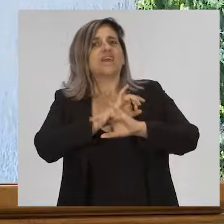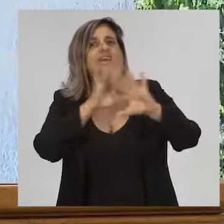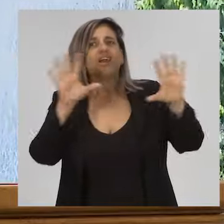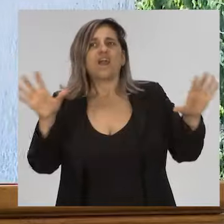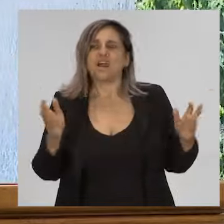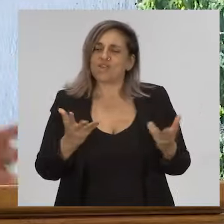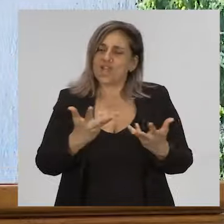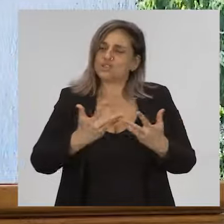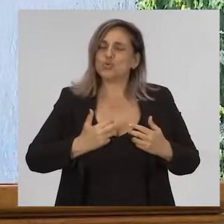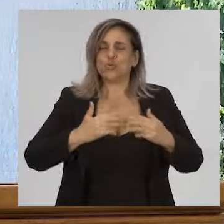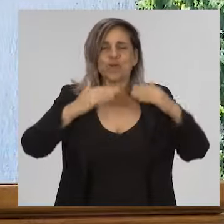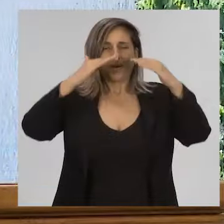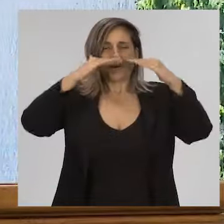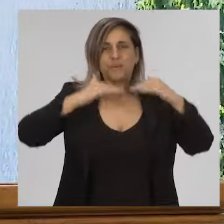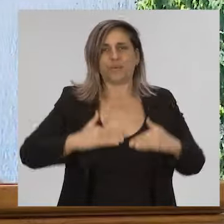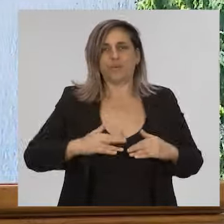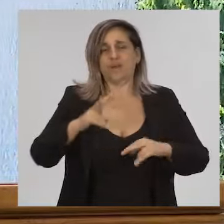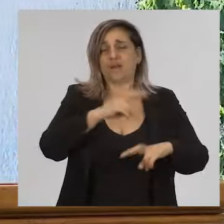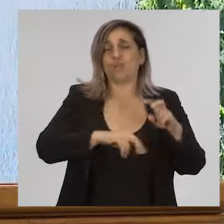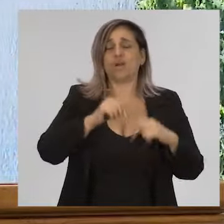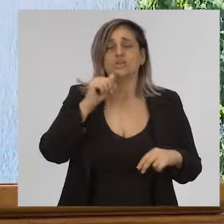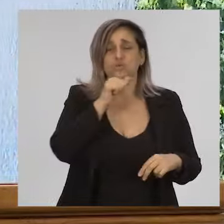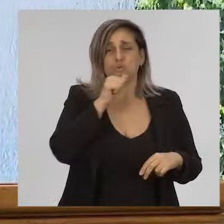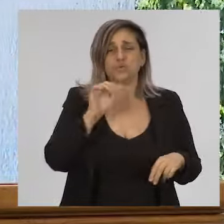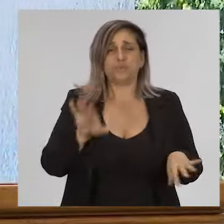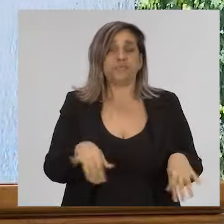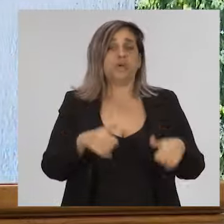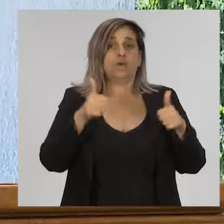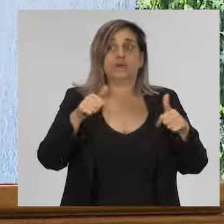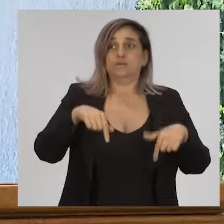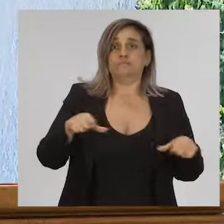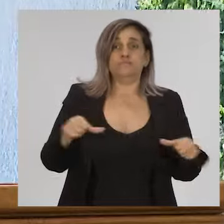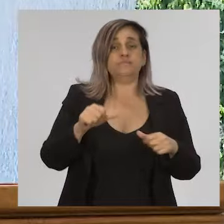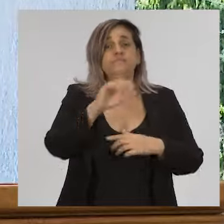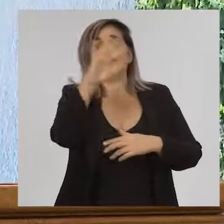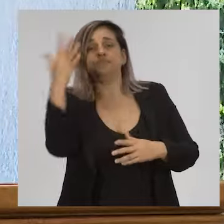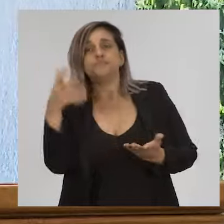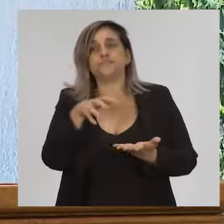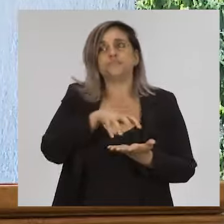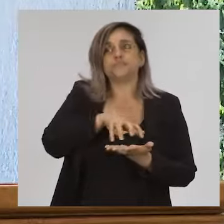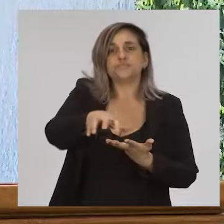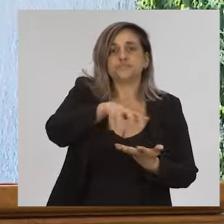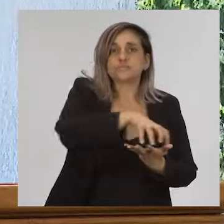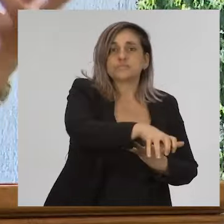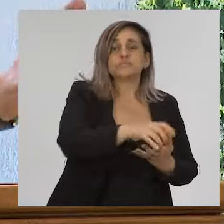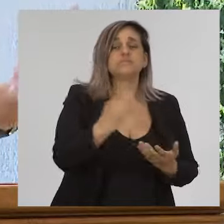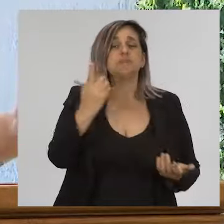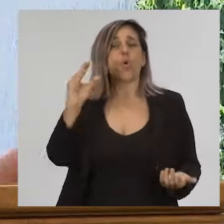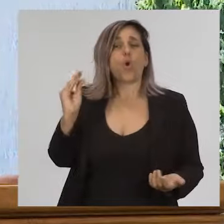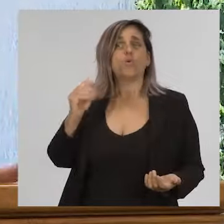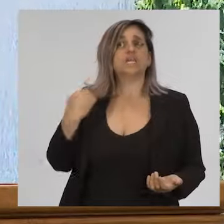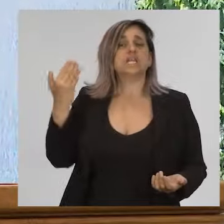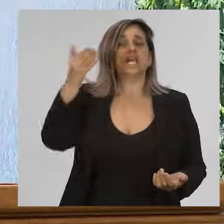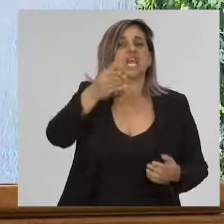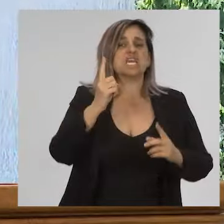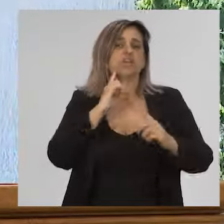y eso ayuda muchísimo. Y está muy bueno que sea descentralizado. ¿Por qué? Porque si hay un